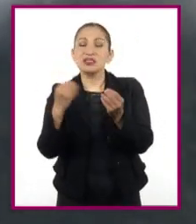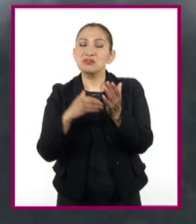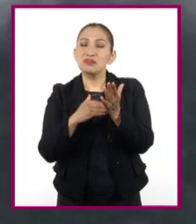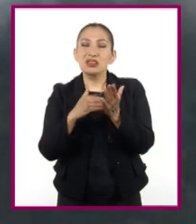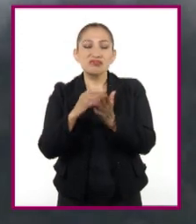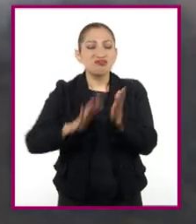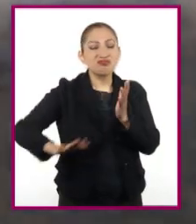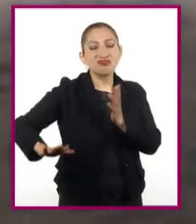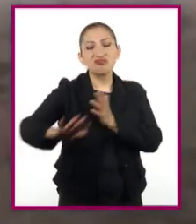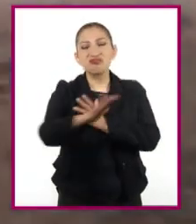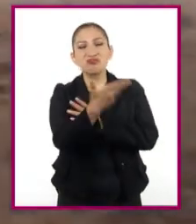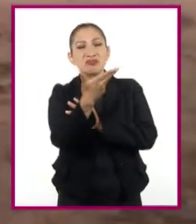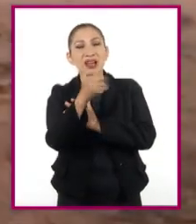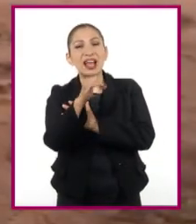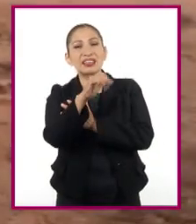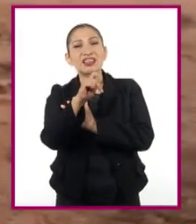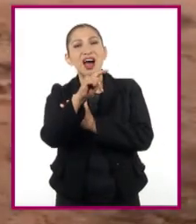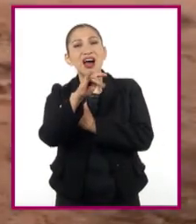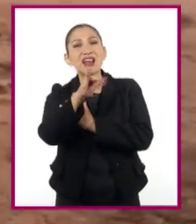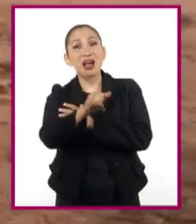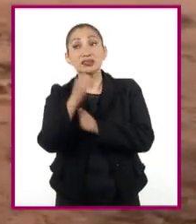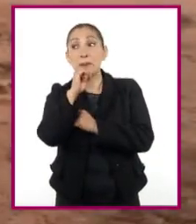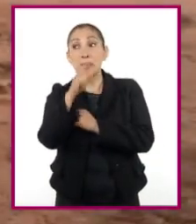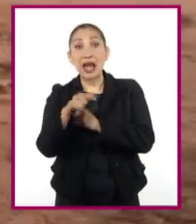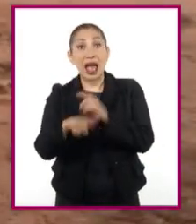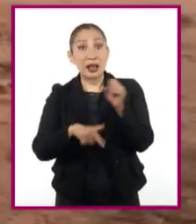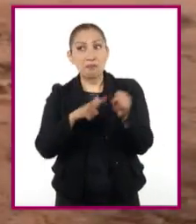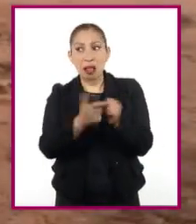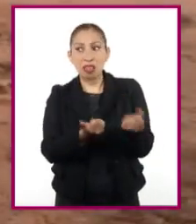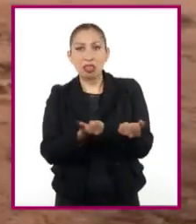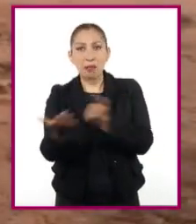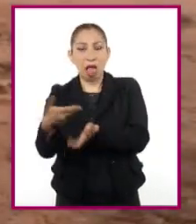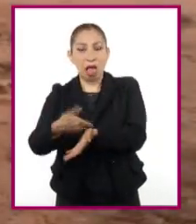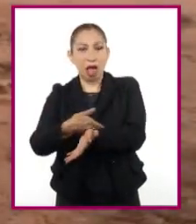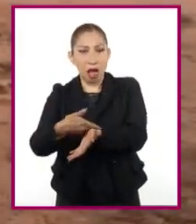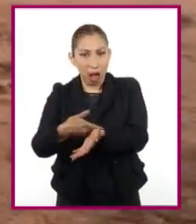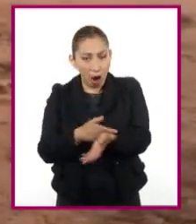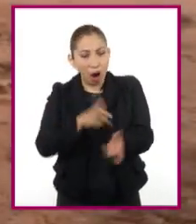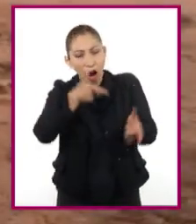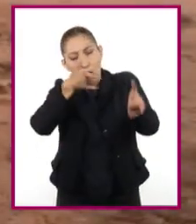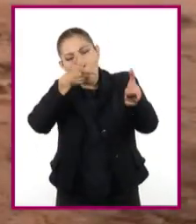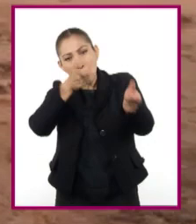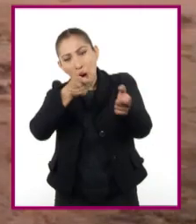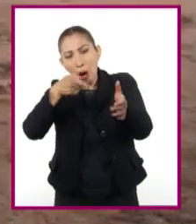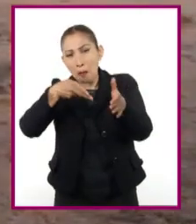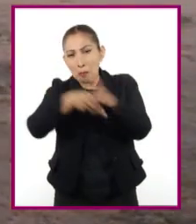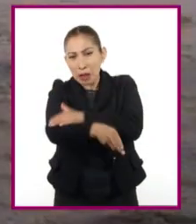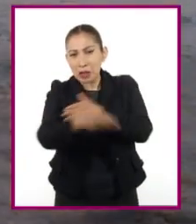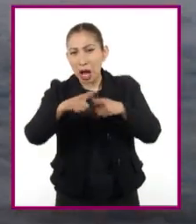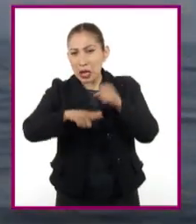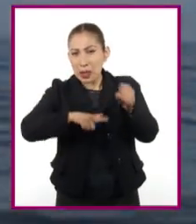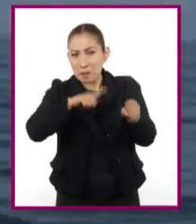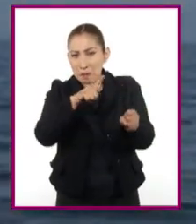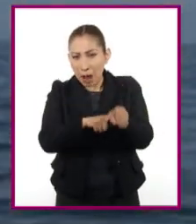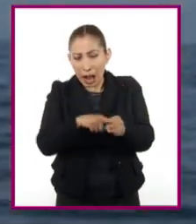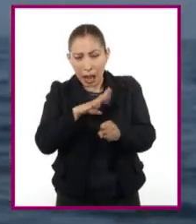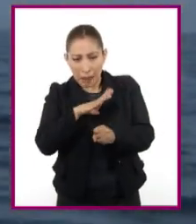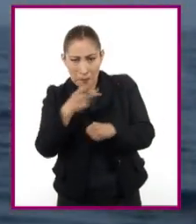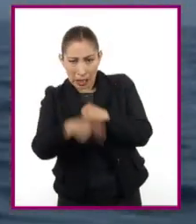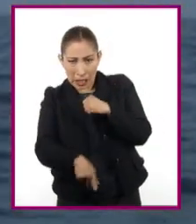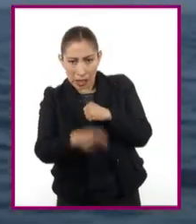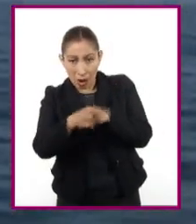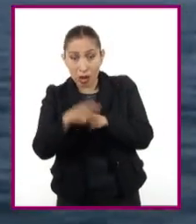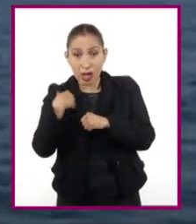de miles de hectáreas cada año, el tráfico ilegal de animales, la cacería furtiva de especies amenazadas y la